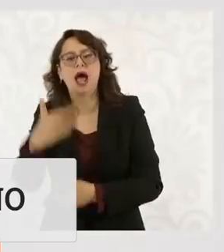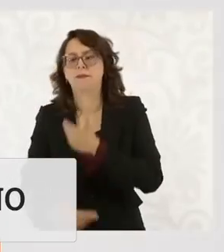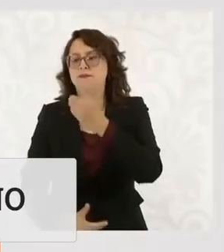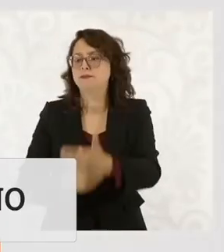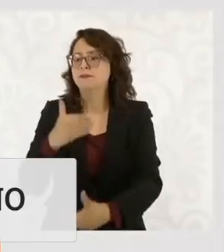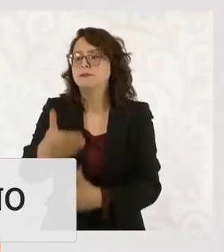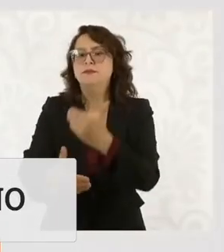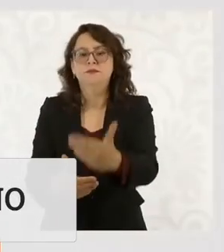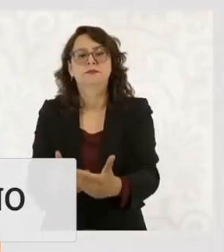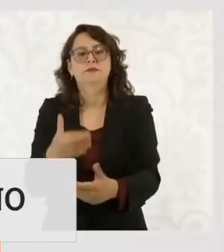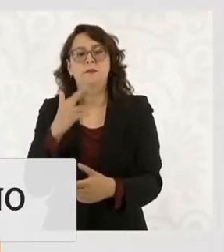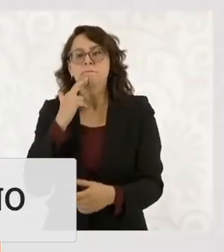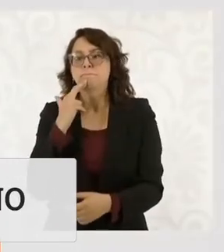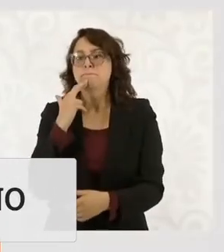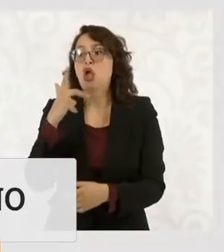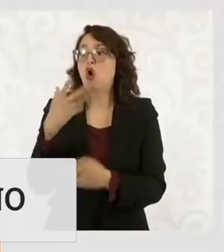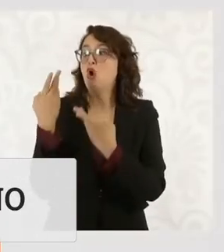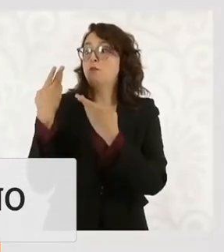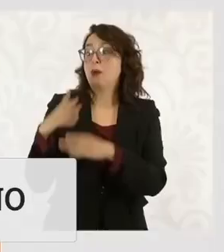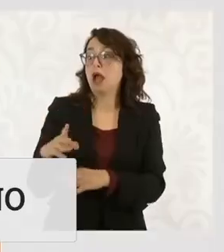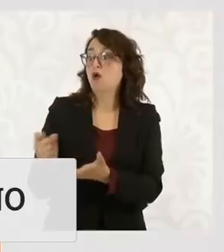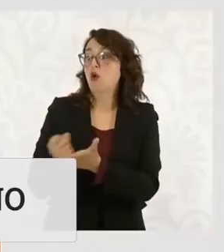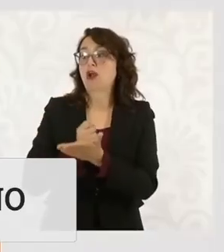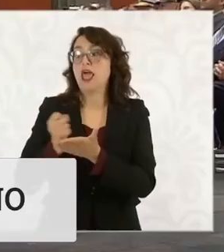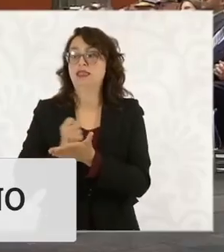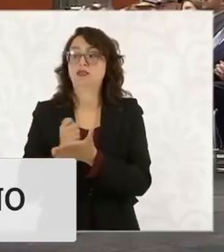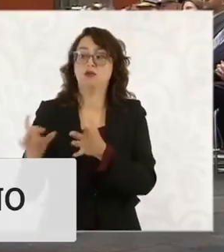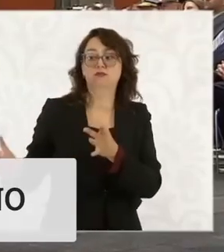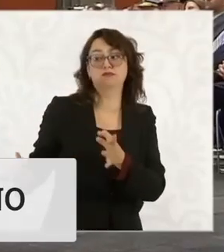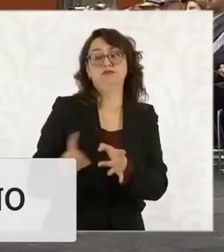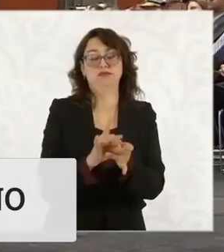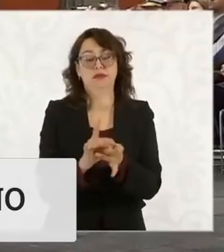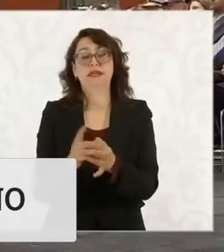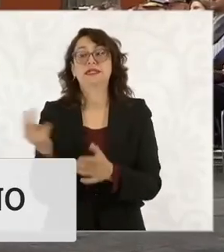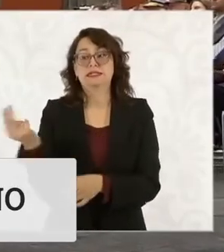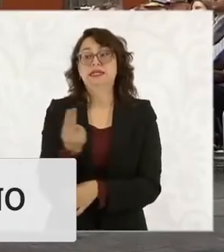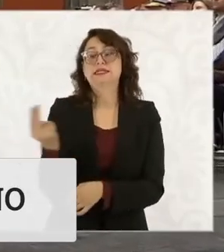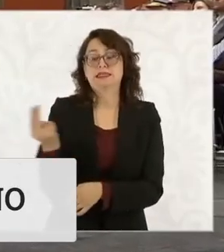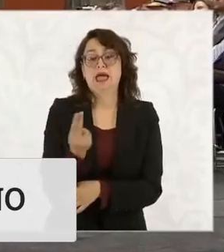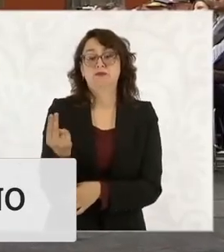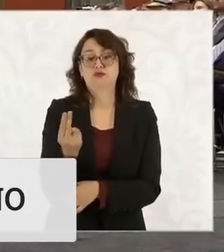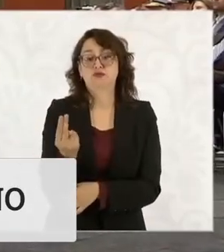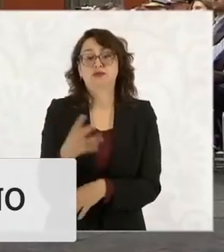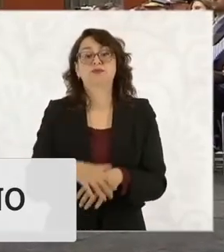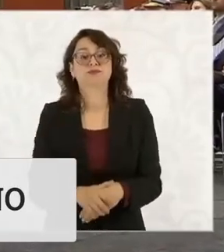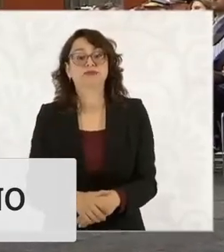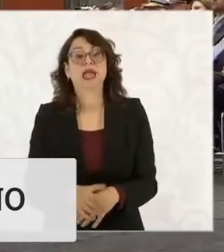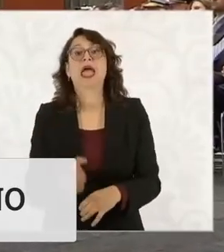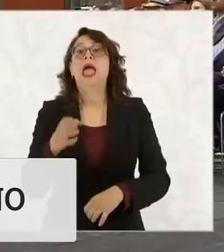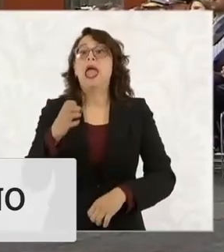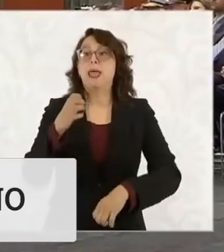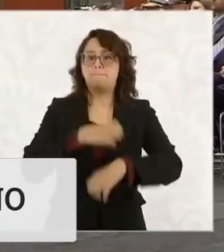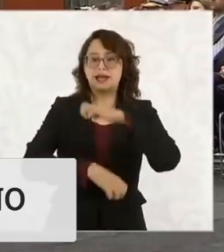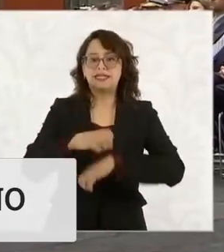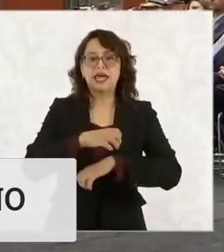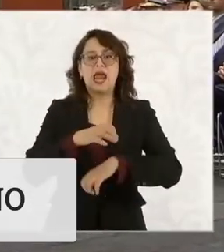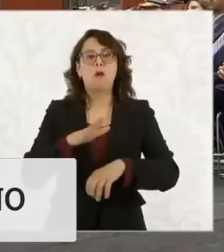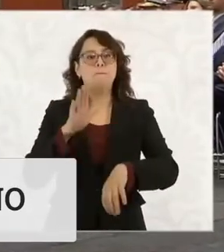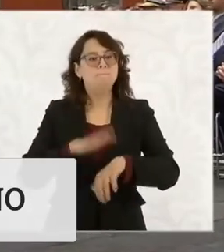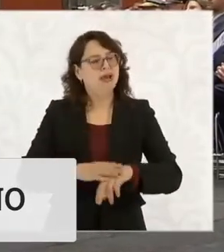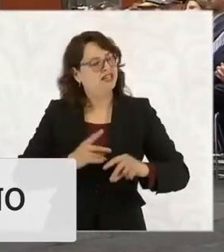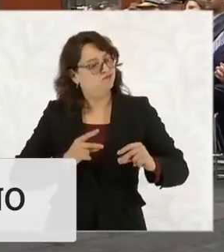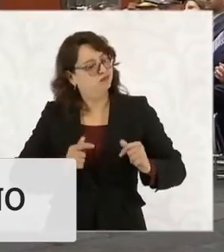una banca que genere mejores condiciones de crédito. México requiere de empresarios todavía más activos